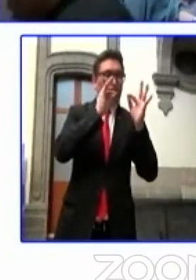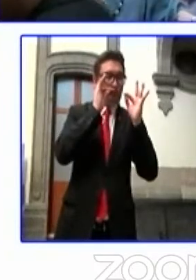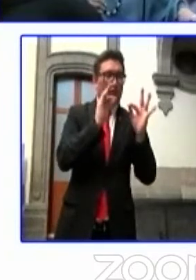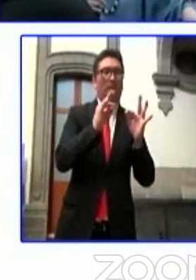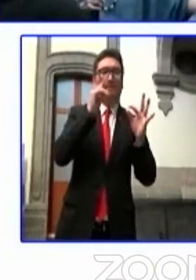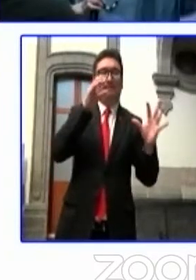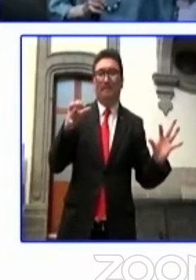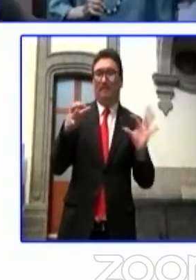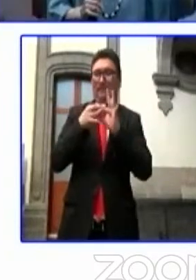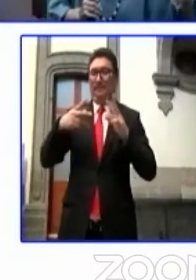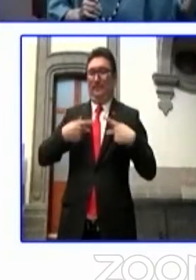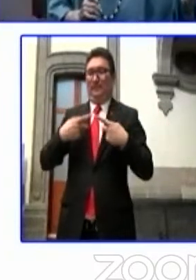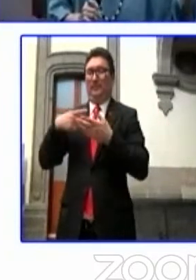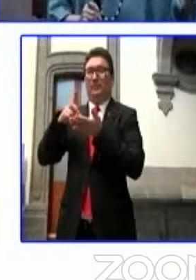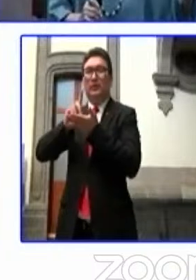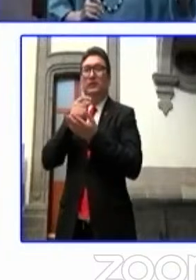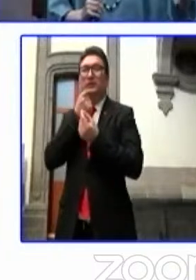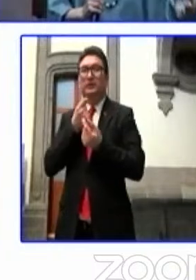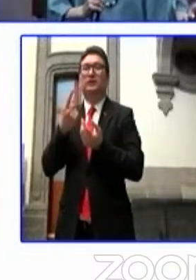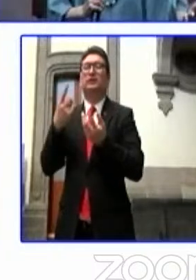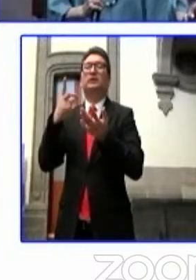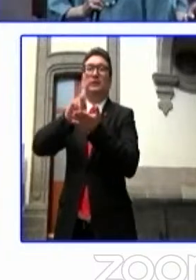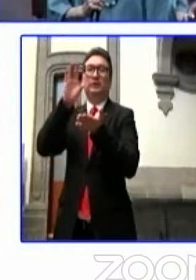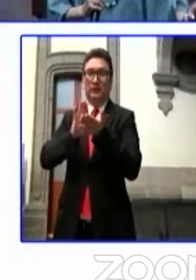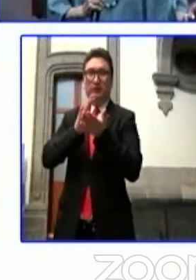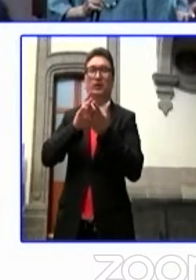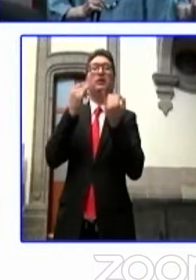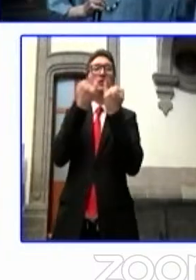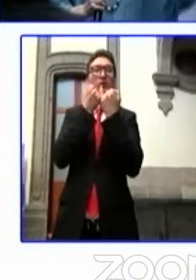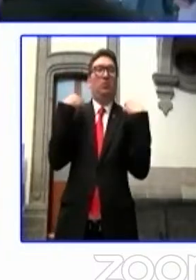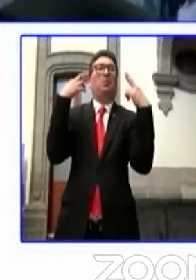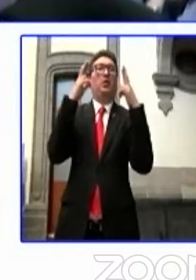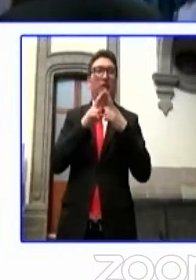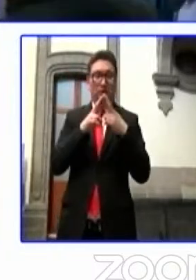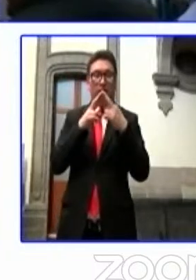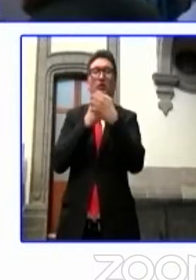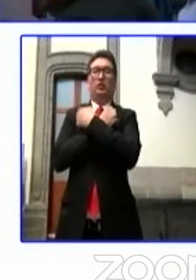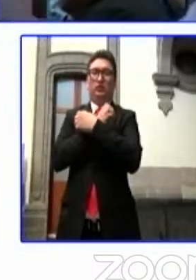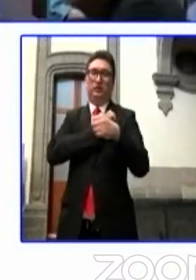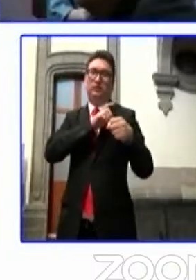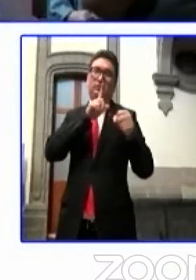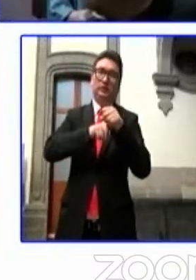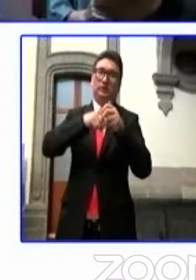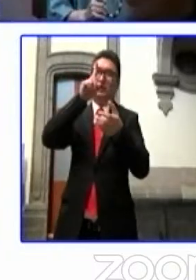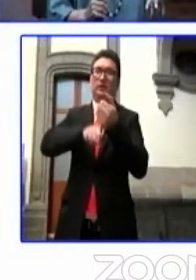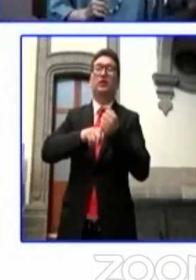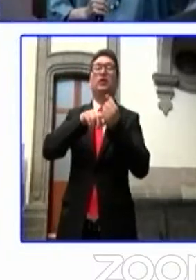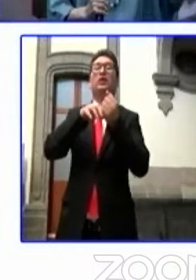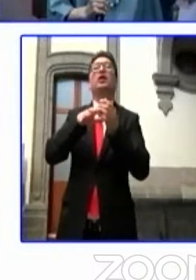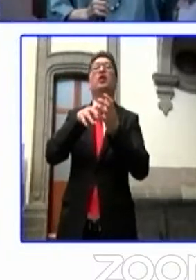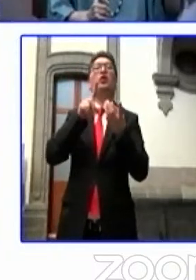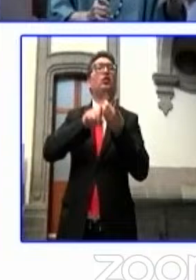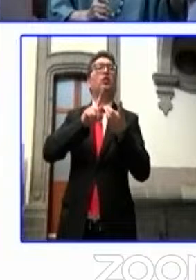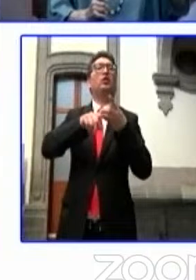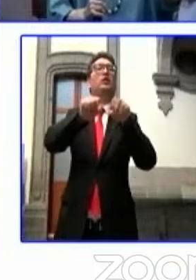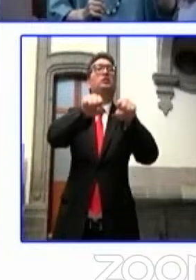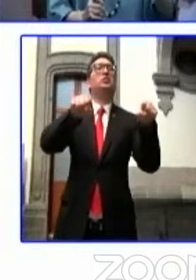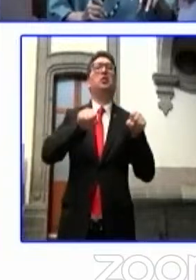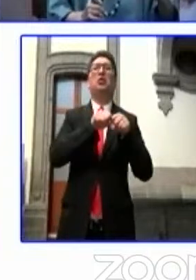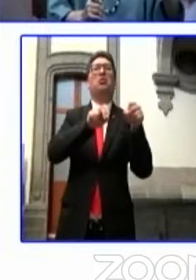con discapacidad, con ayuda de los maestros de educación especial, pero en el aula regular,